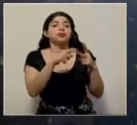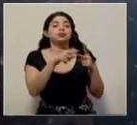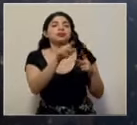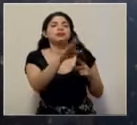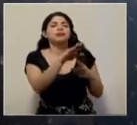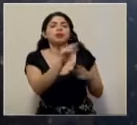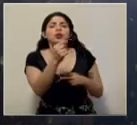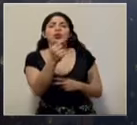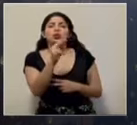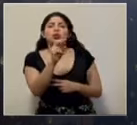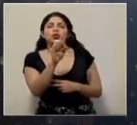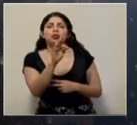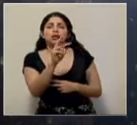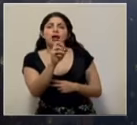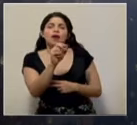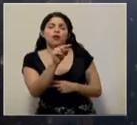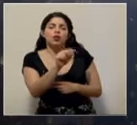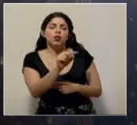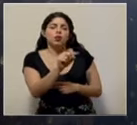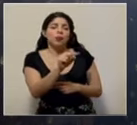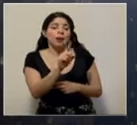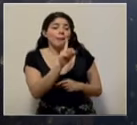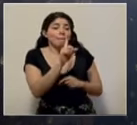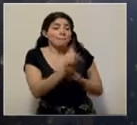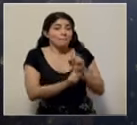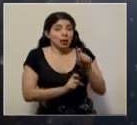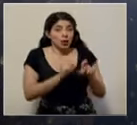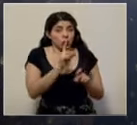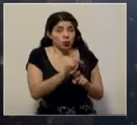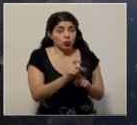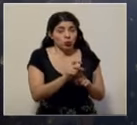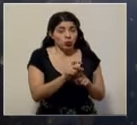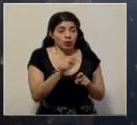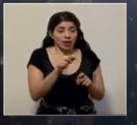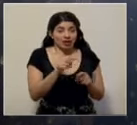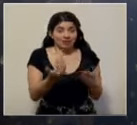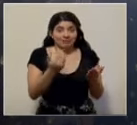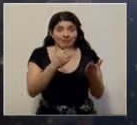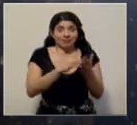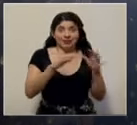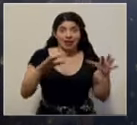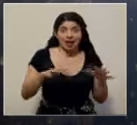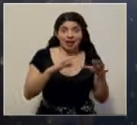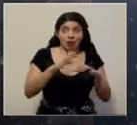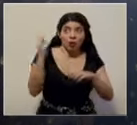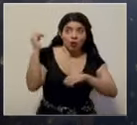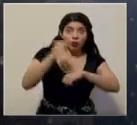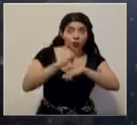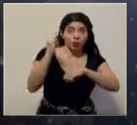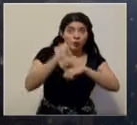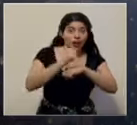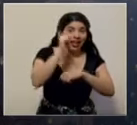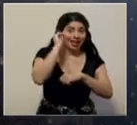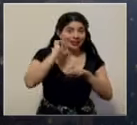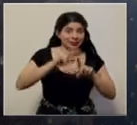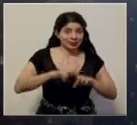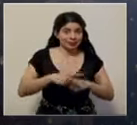Gustavo, para usted, las consultas en cuanto a esta reactivación aérea que empezó ayer,